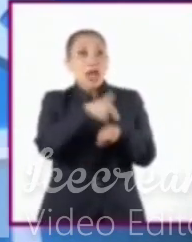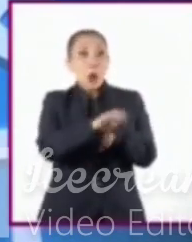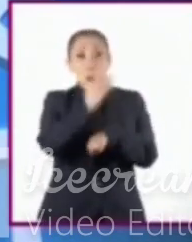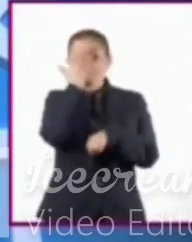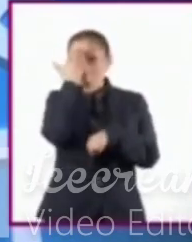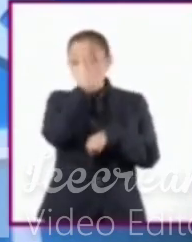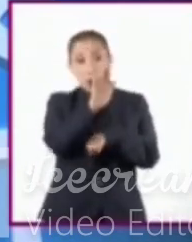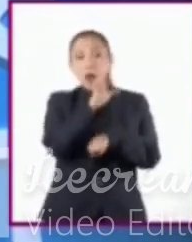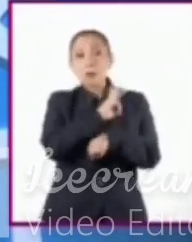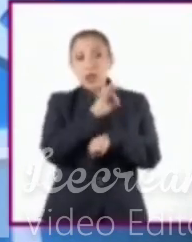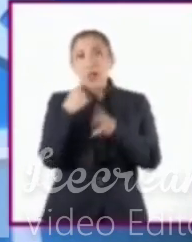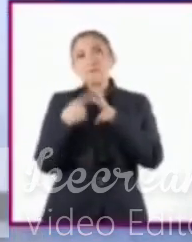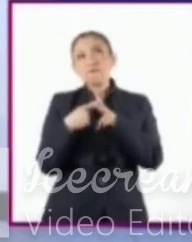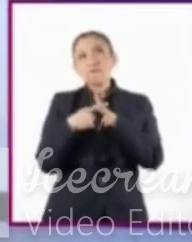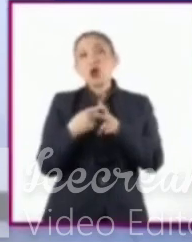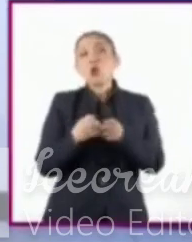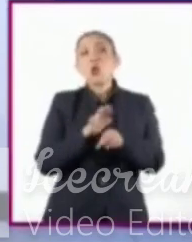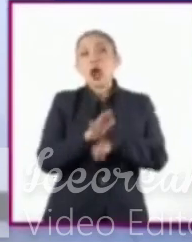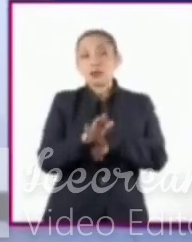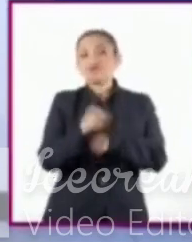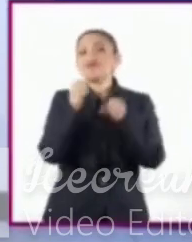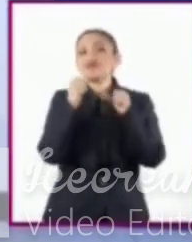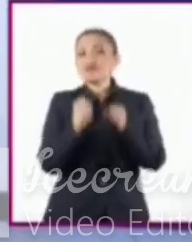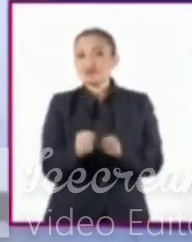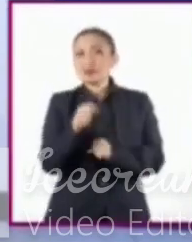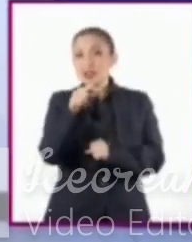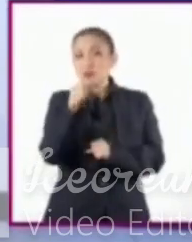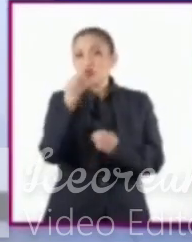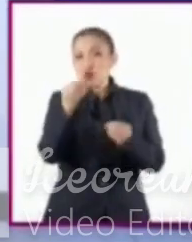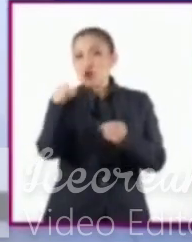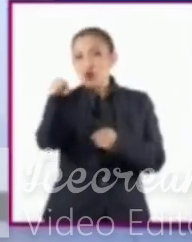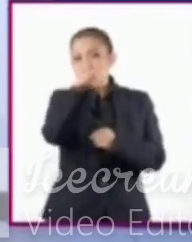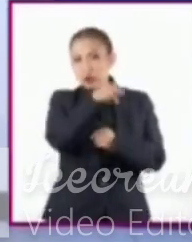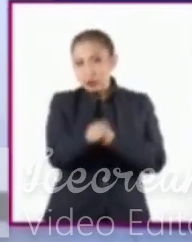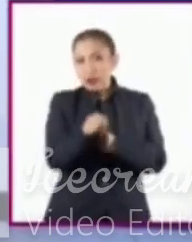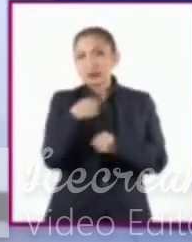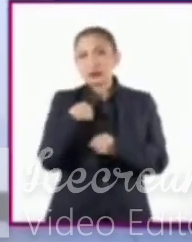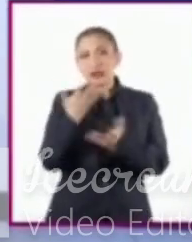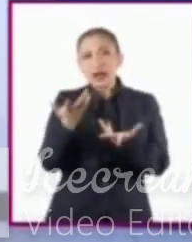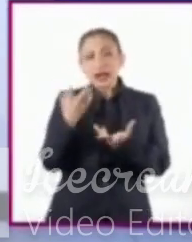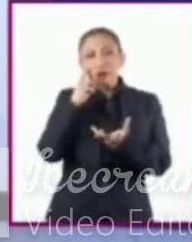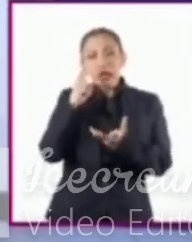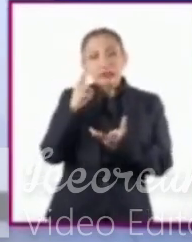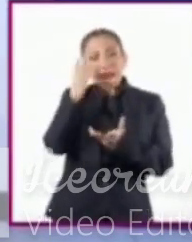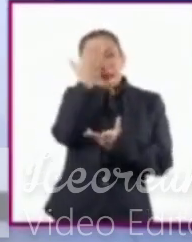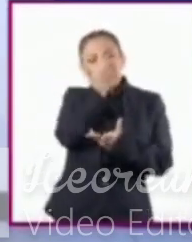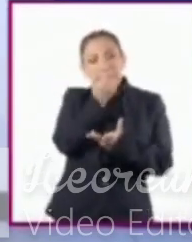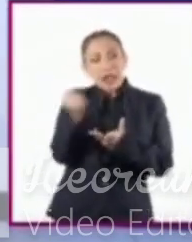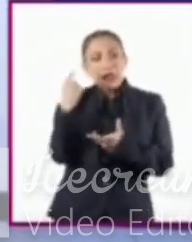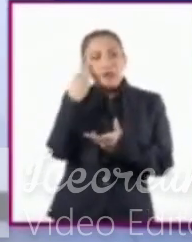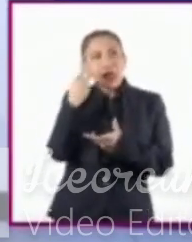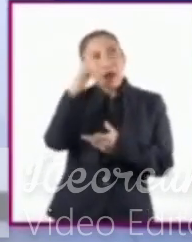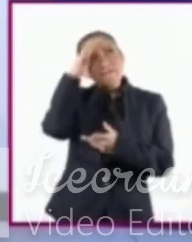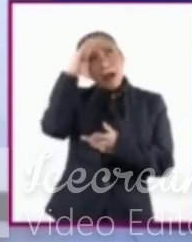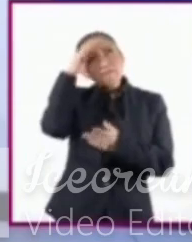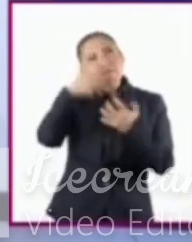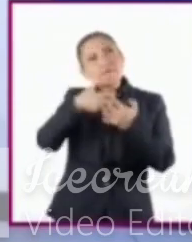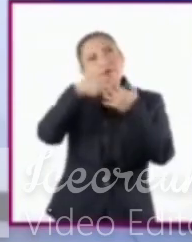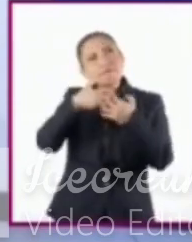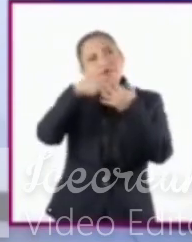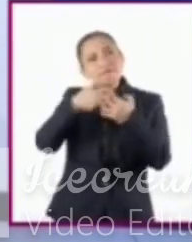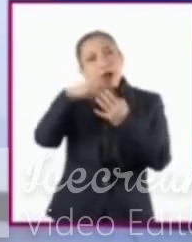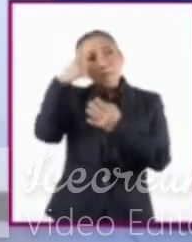desconocida que se puede calcular. Seguramente muchos de ustedes recurrieron a la habilidad de cálculo mental